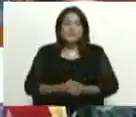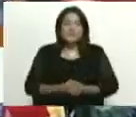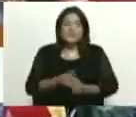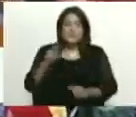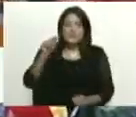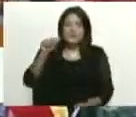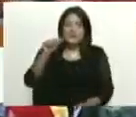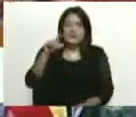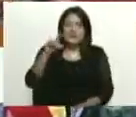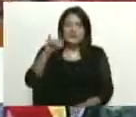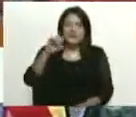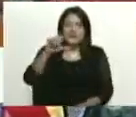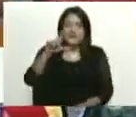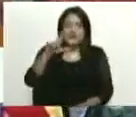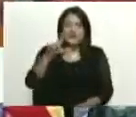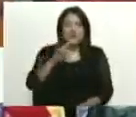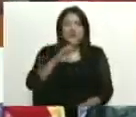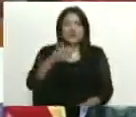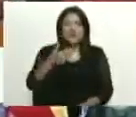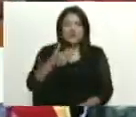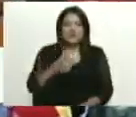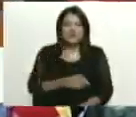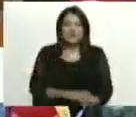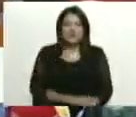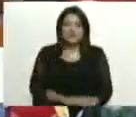Tadiel Fernández, Vechela Coromoto.